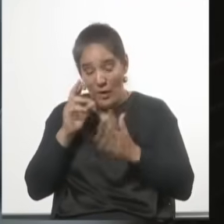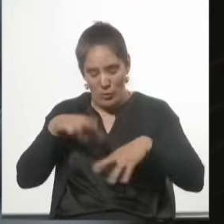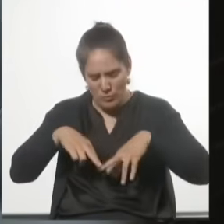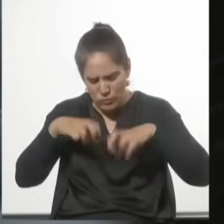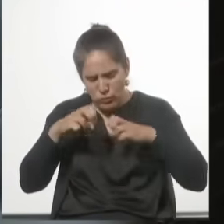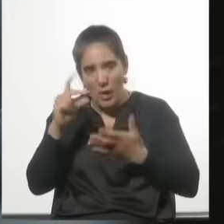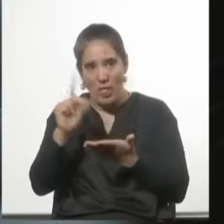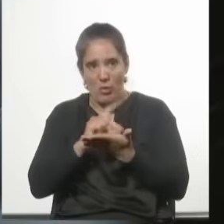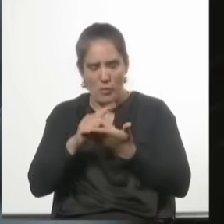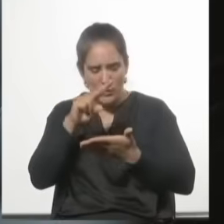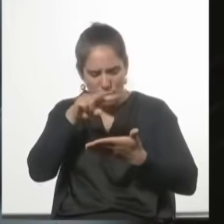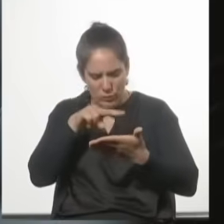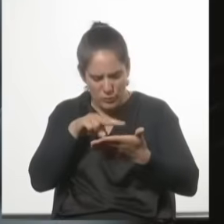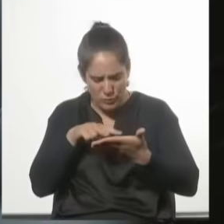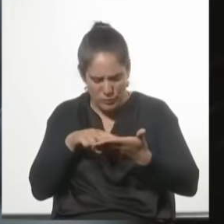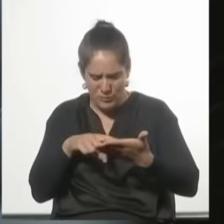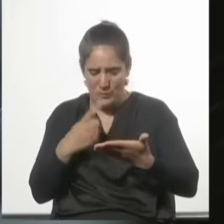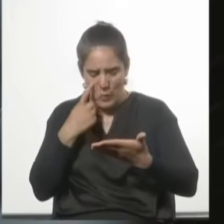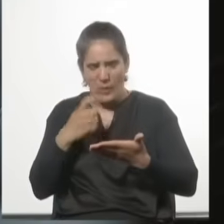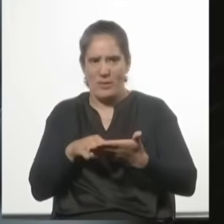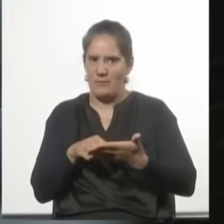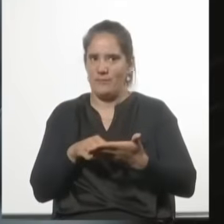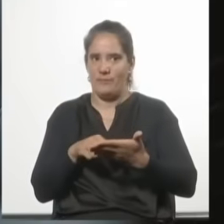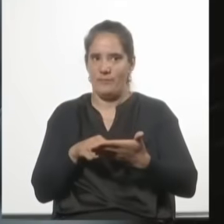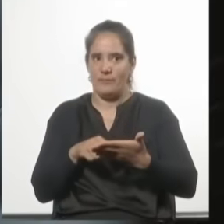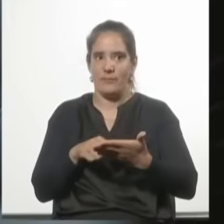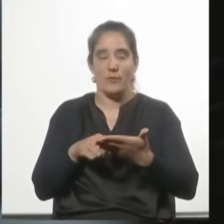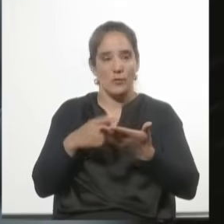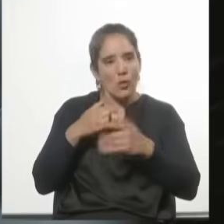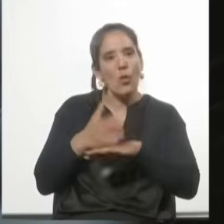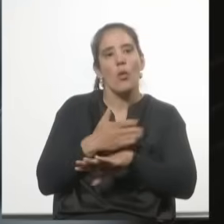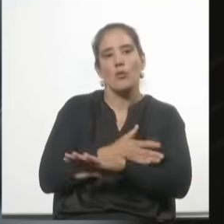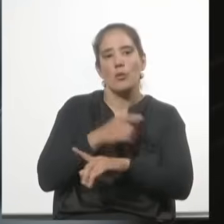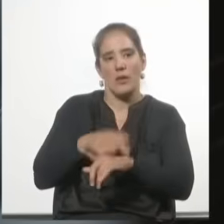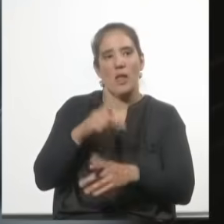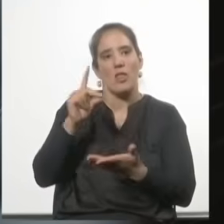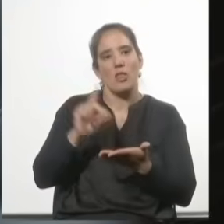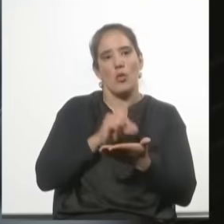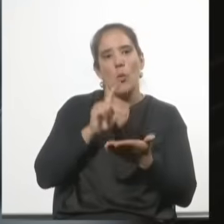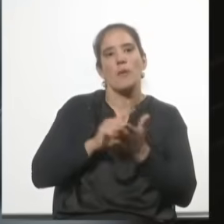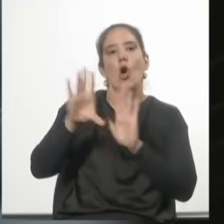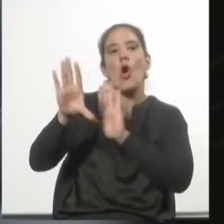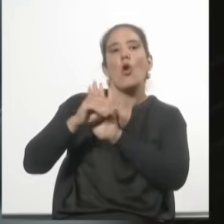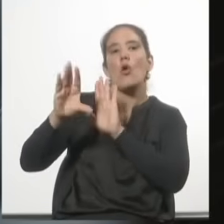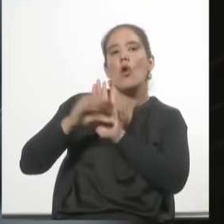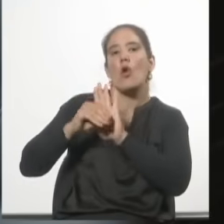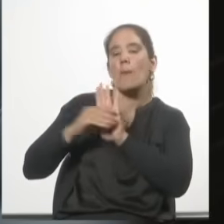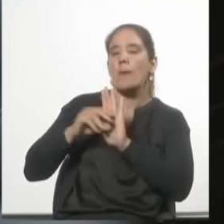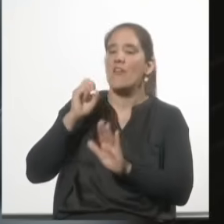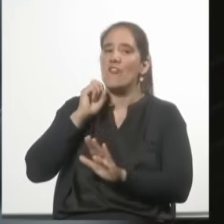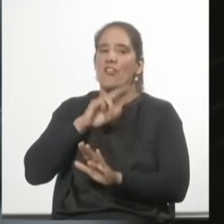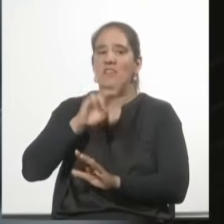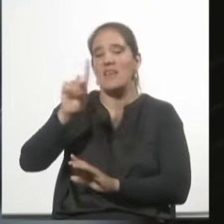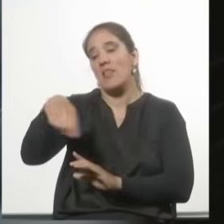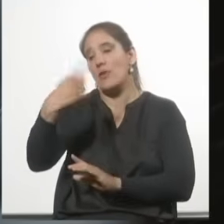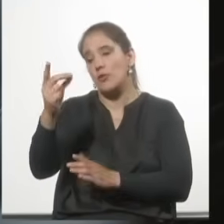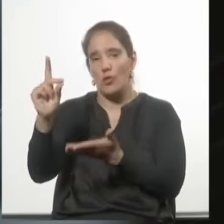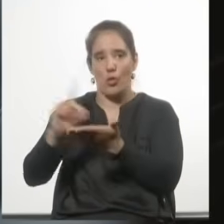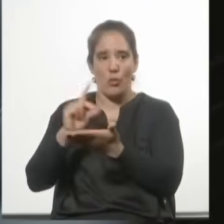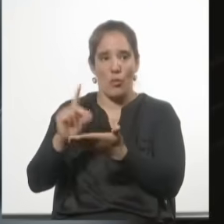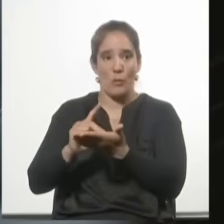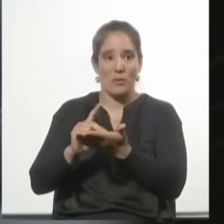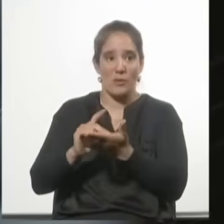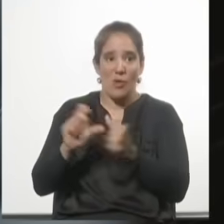conclusión demoledora. La conclusión es clara, se trata de copias falsificadas que no han sido expedidas por